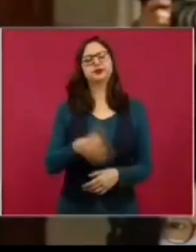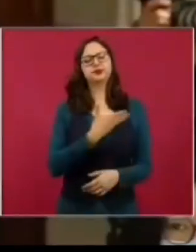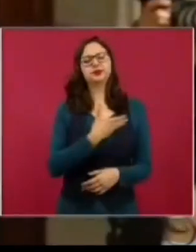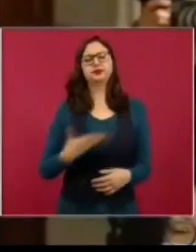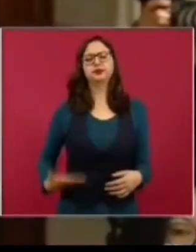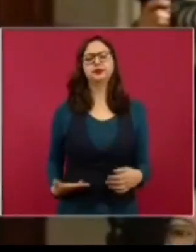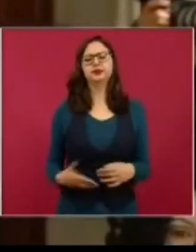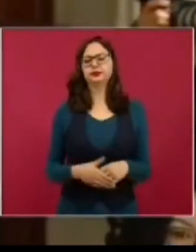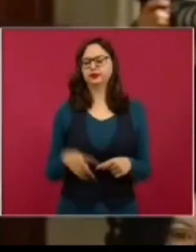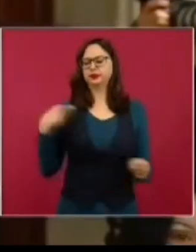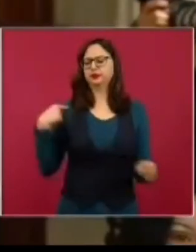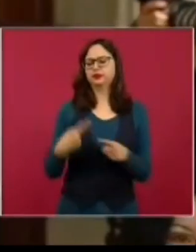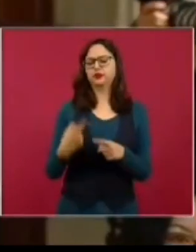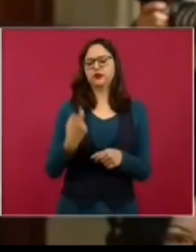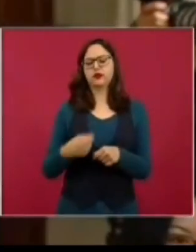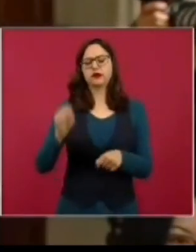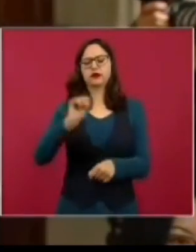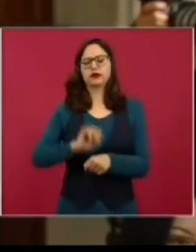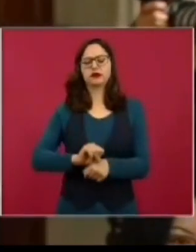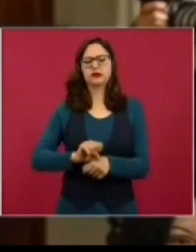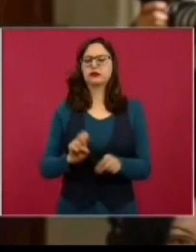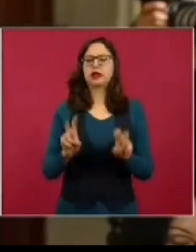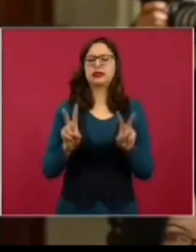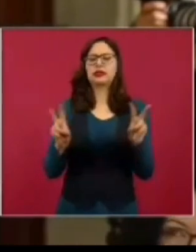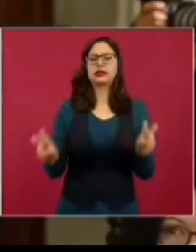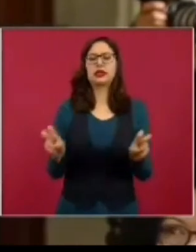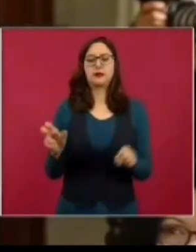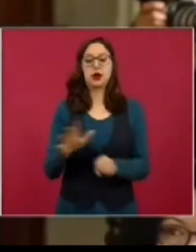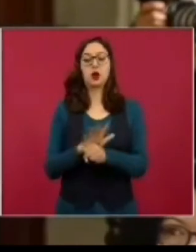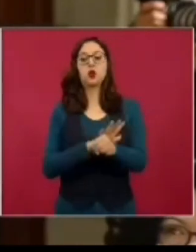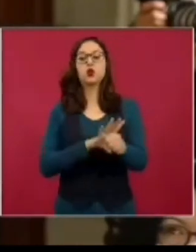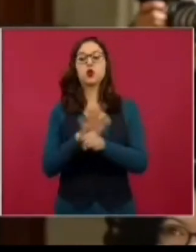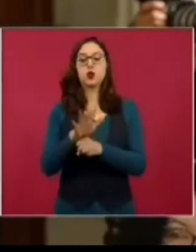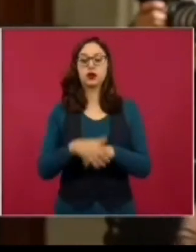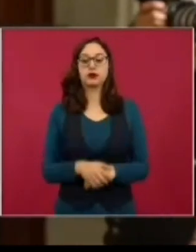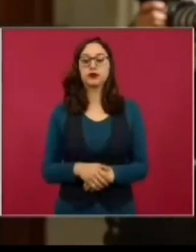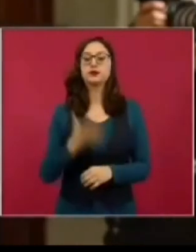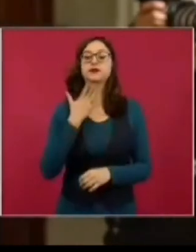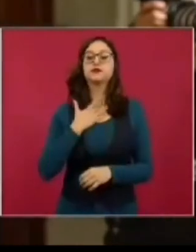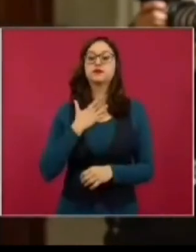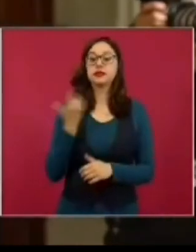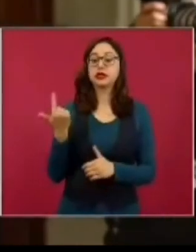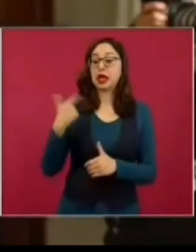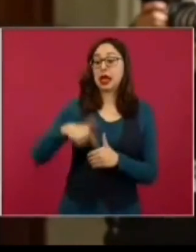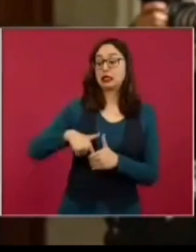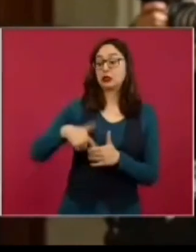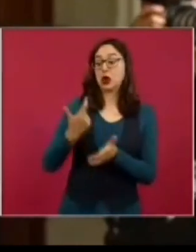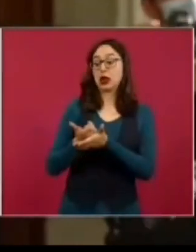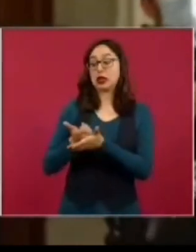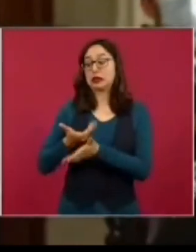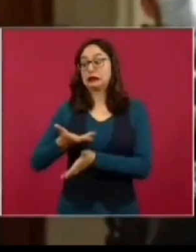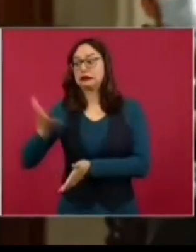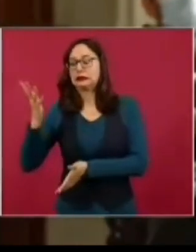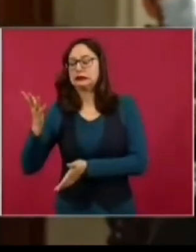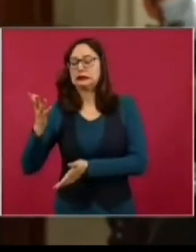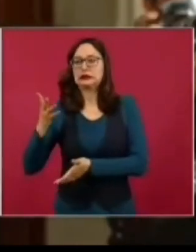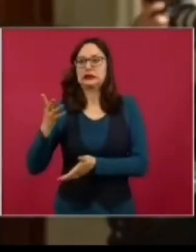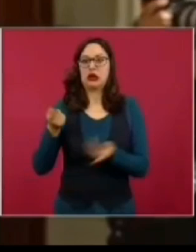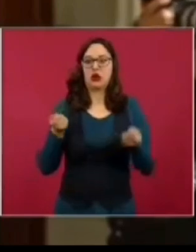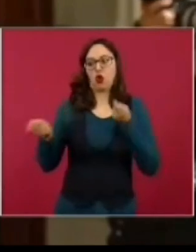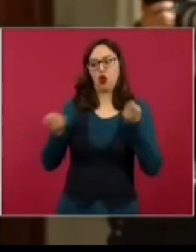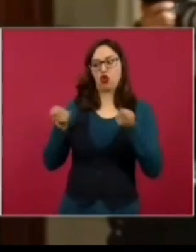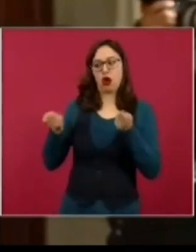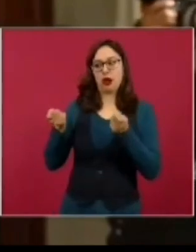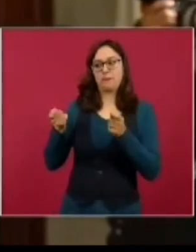tema del no impacto en los costos del combustible a partir de pues una serie de medidas que su